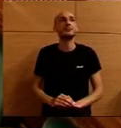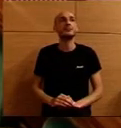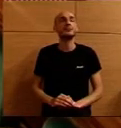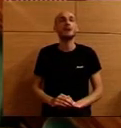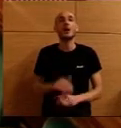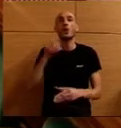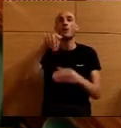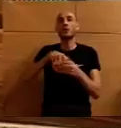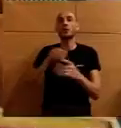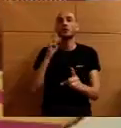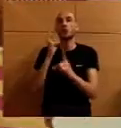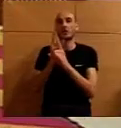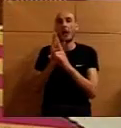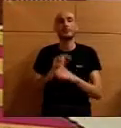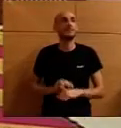¿Votos en contra?